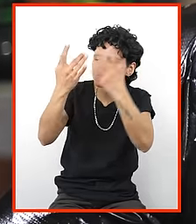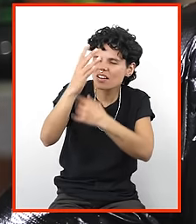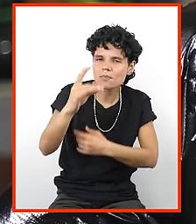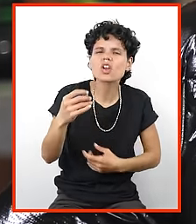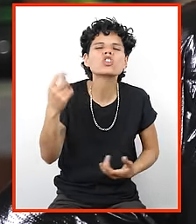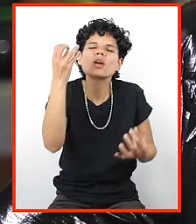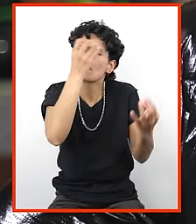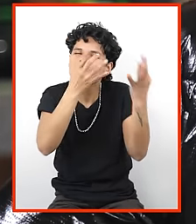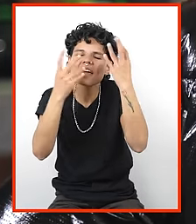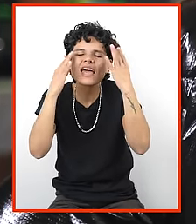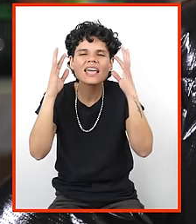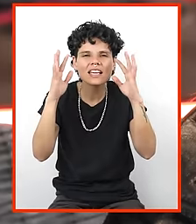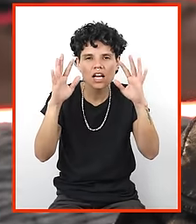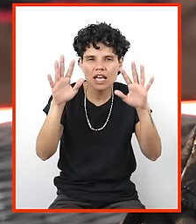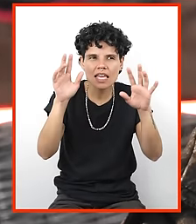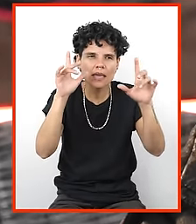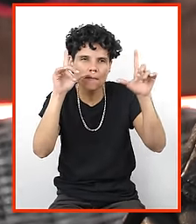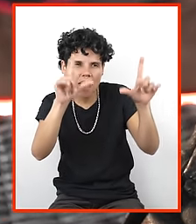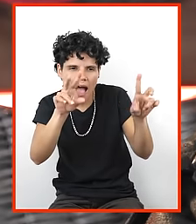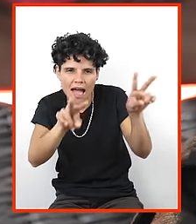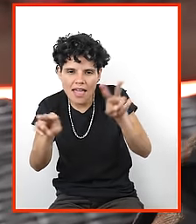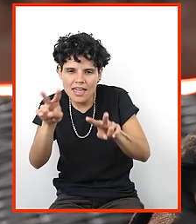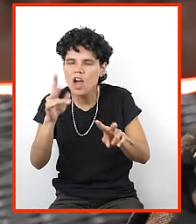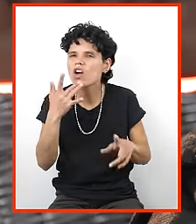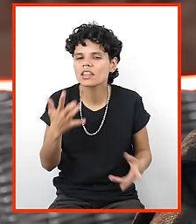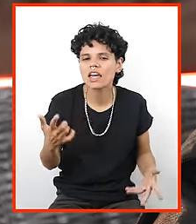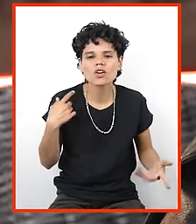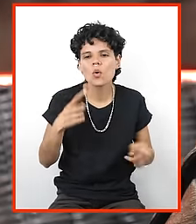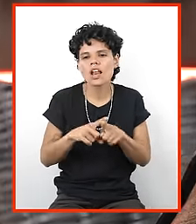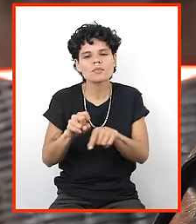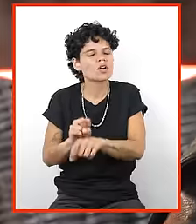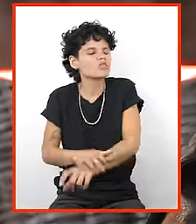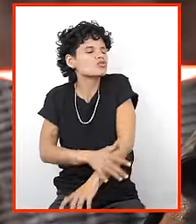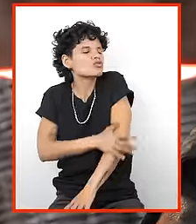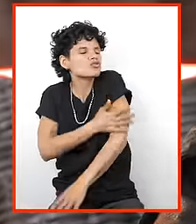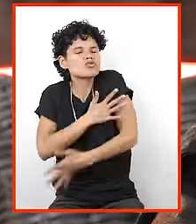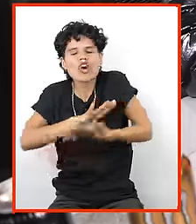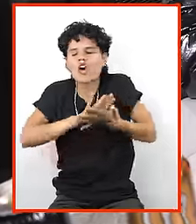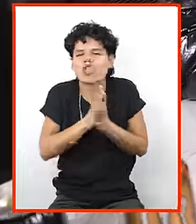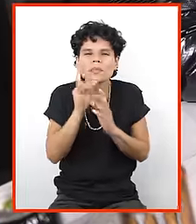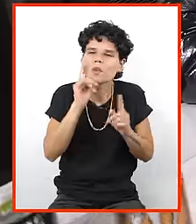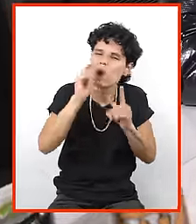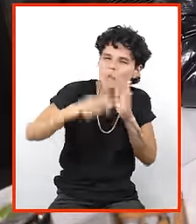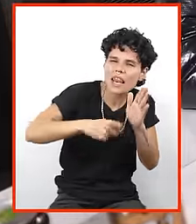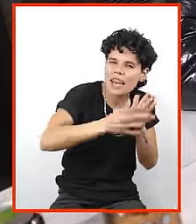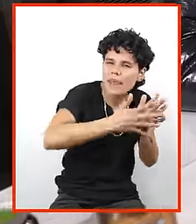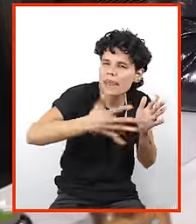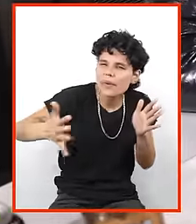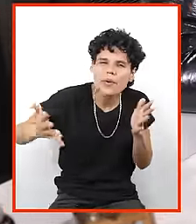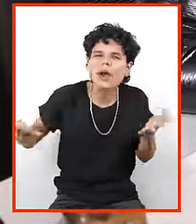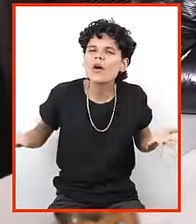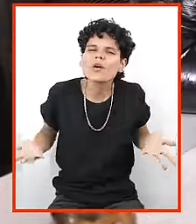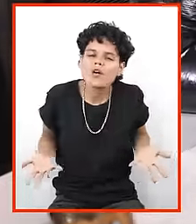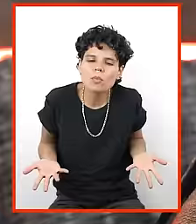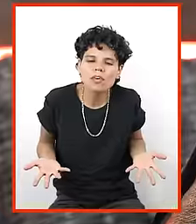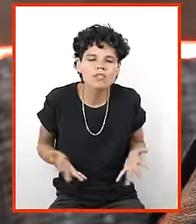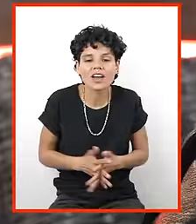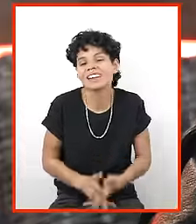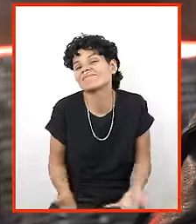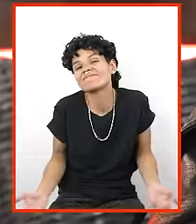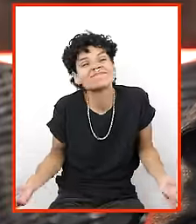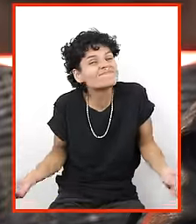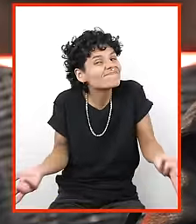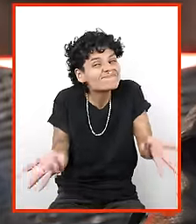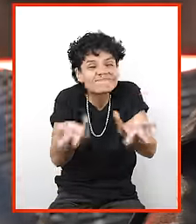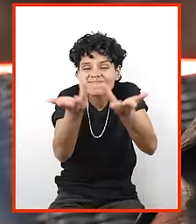fue imágenes? Fue de todo tipo. ¿Pero fue como una película o como fueron como imágenes sueltas?